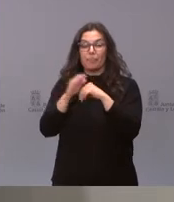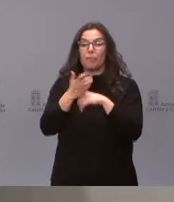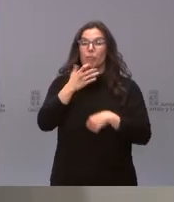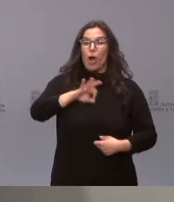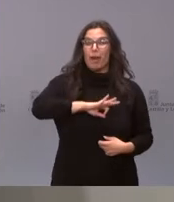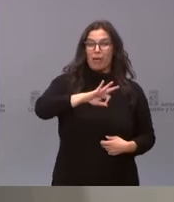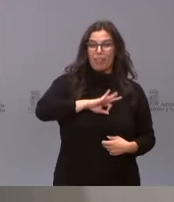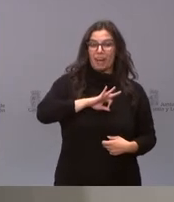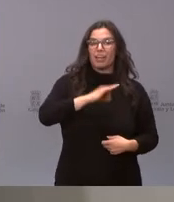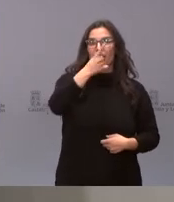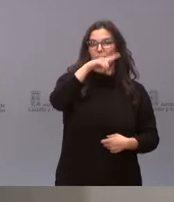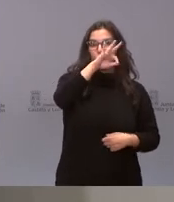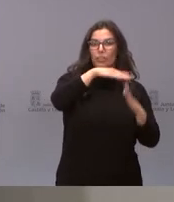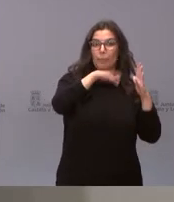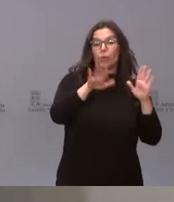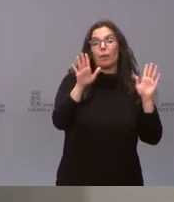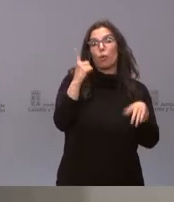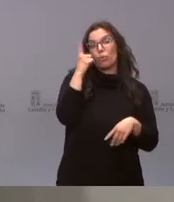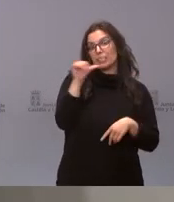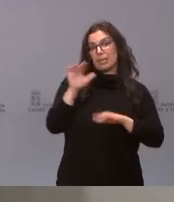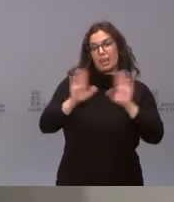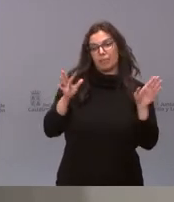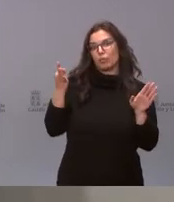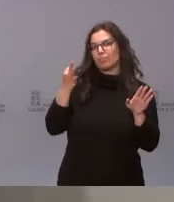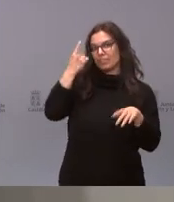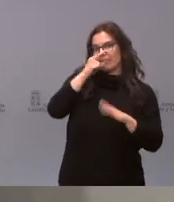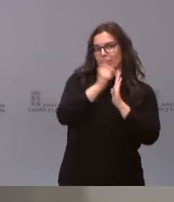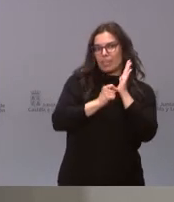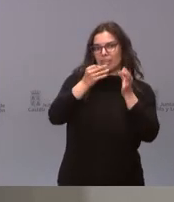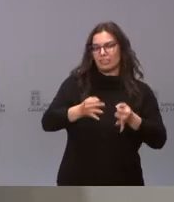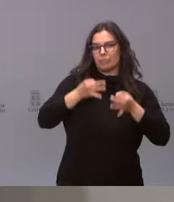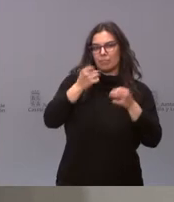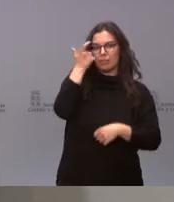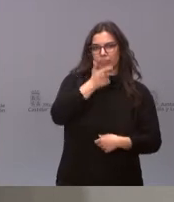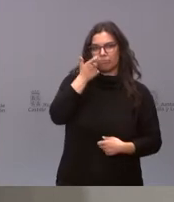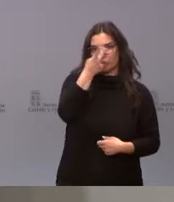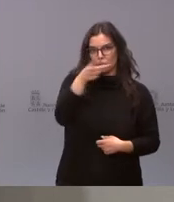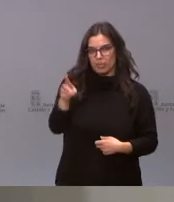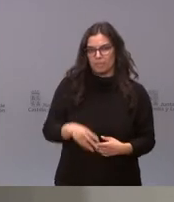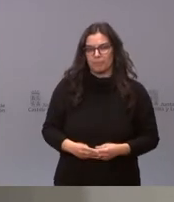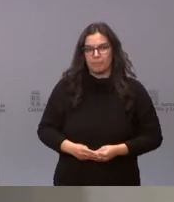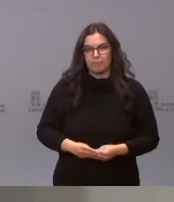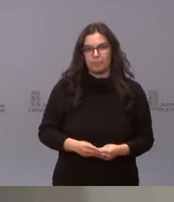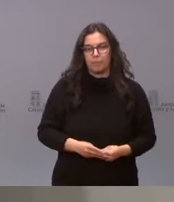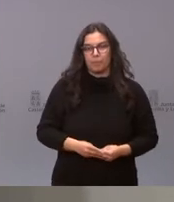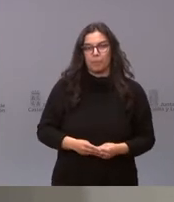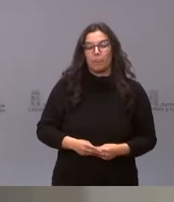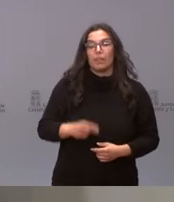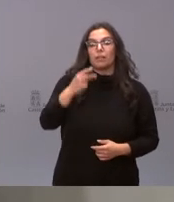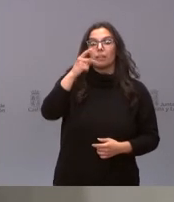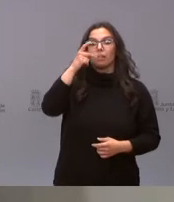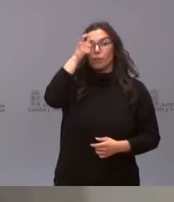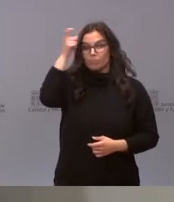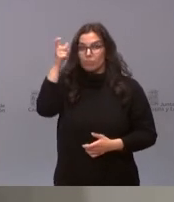pero sólo lleva una semana y mantenemos por seguridad las dos semanas de los municipios de más de dos mil habitantes